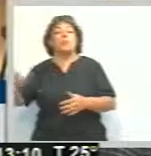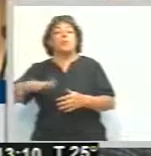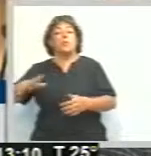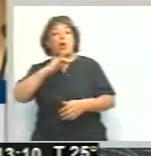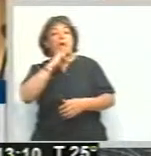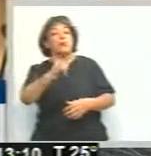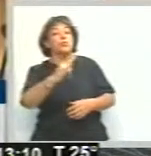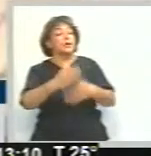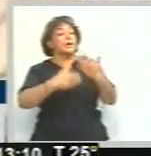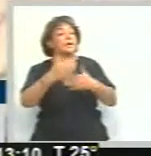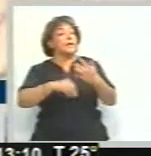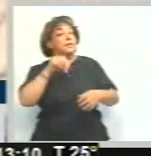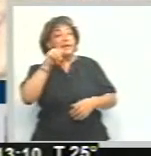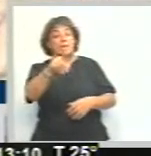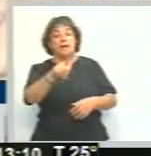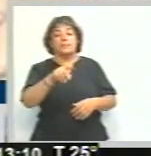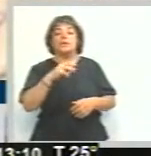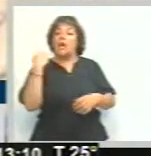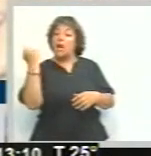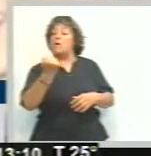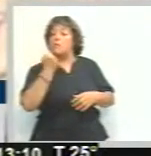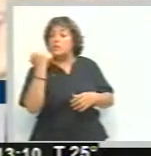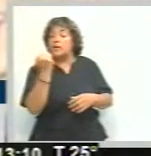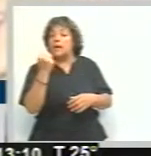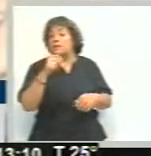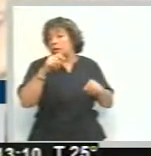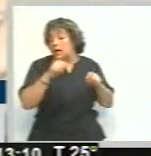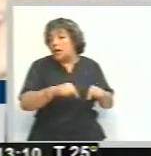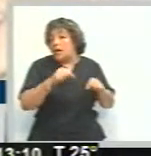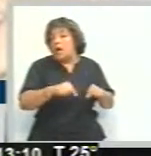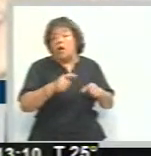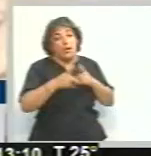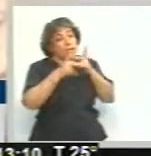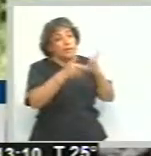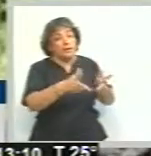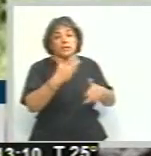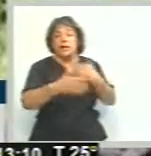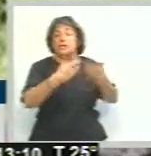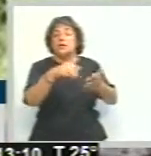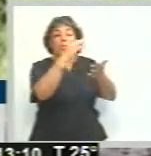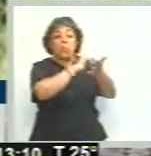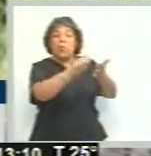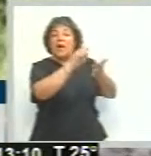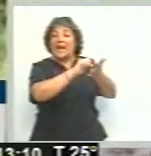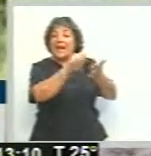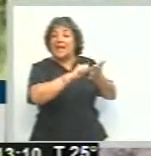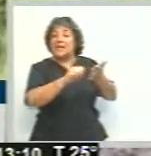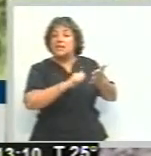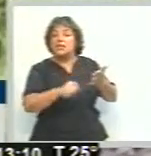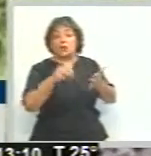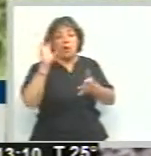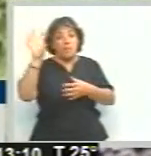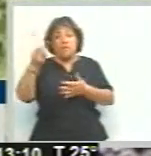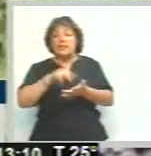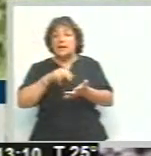que se realizan, digamos, por ahí la importancia que ahora se planteó realizar un registro provincial de femicidios, por ejemplo,